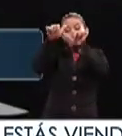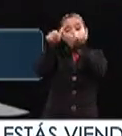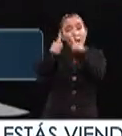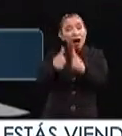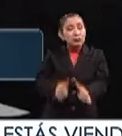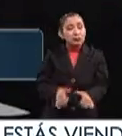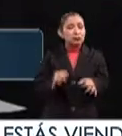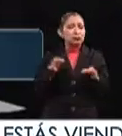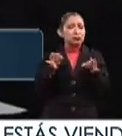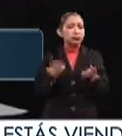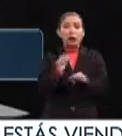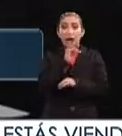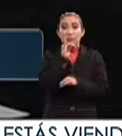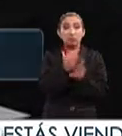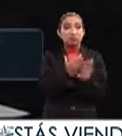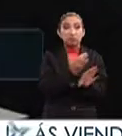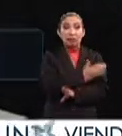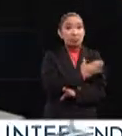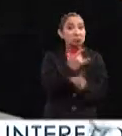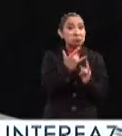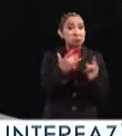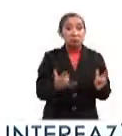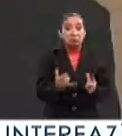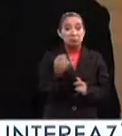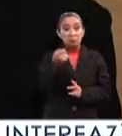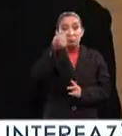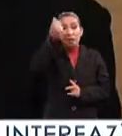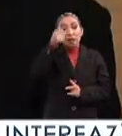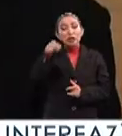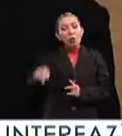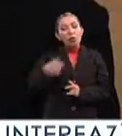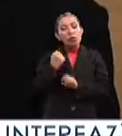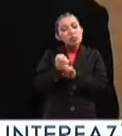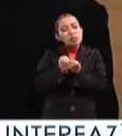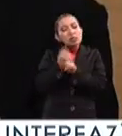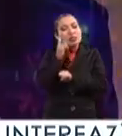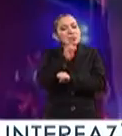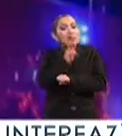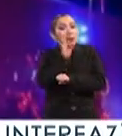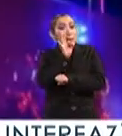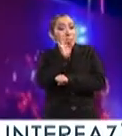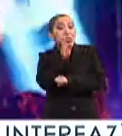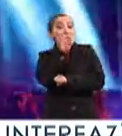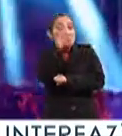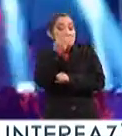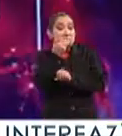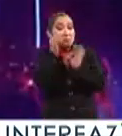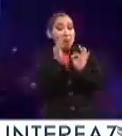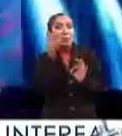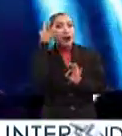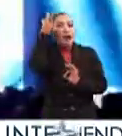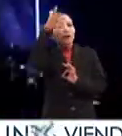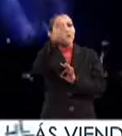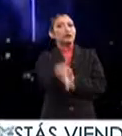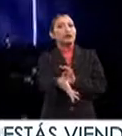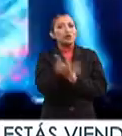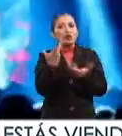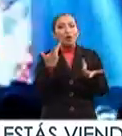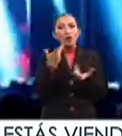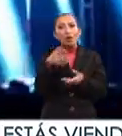artístico que nunca ha sucedido históricamente y un ejercicio que puede resultar ejemplar para el futuro